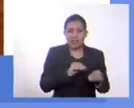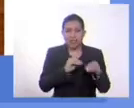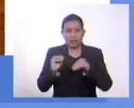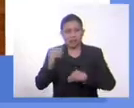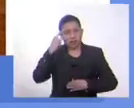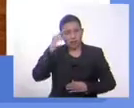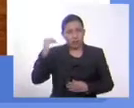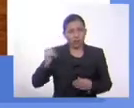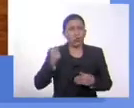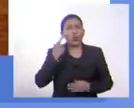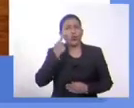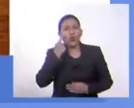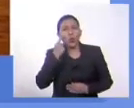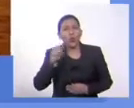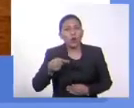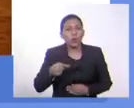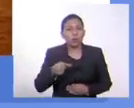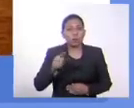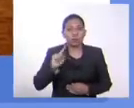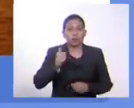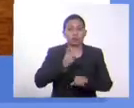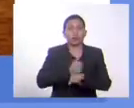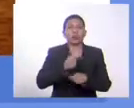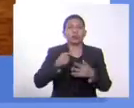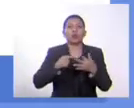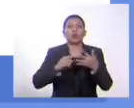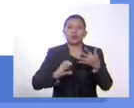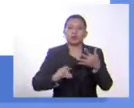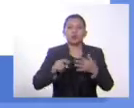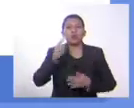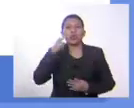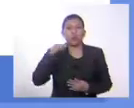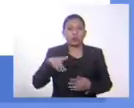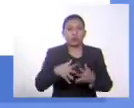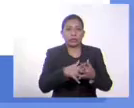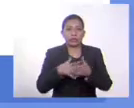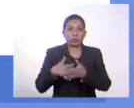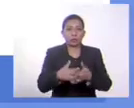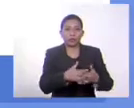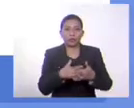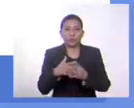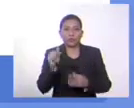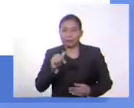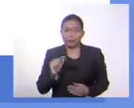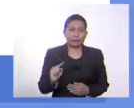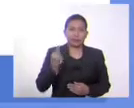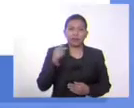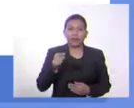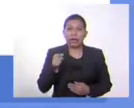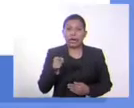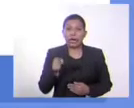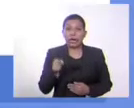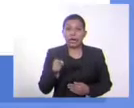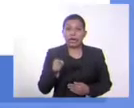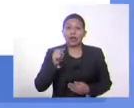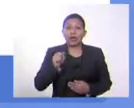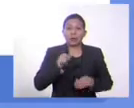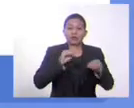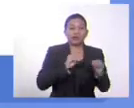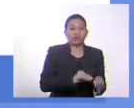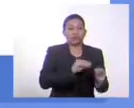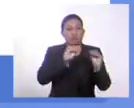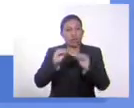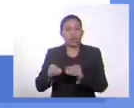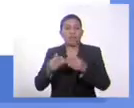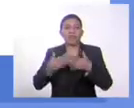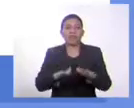que luego le dio paso, digamos, a las diferentes constituciones como la Federal Centroamericana, y